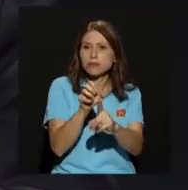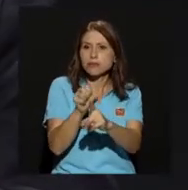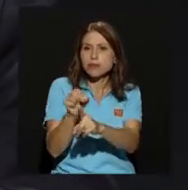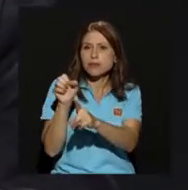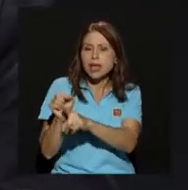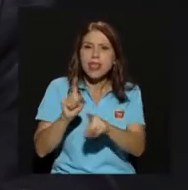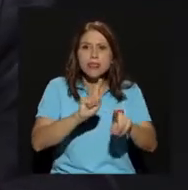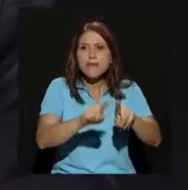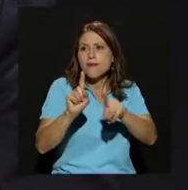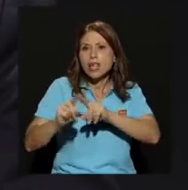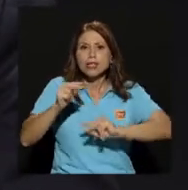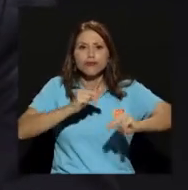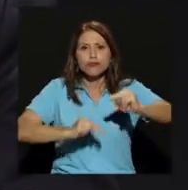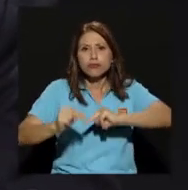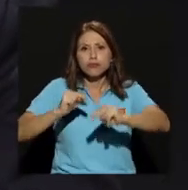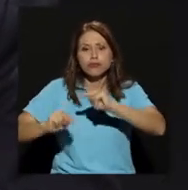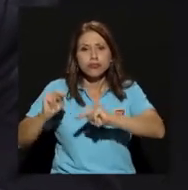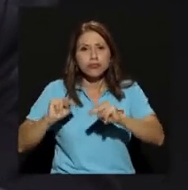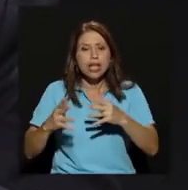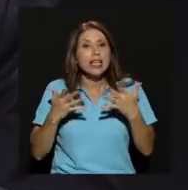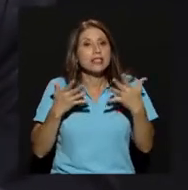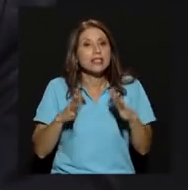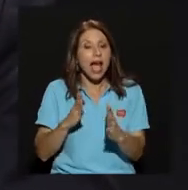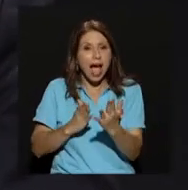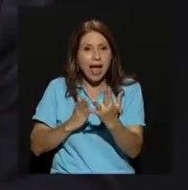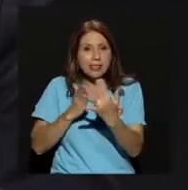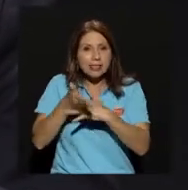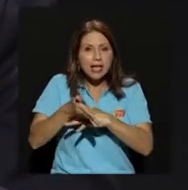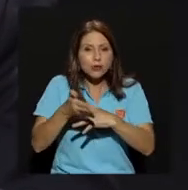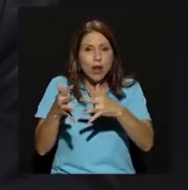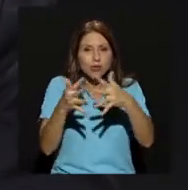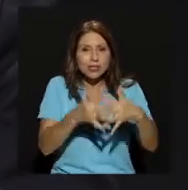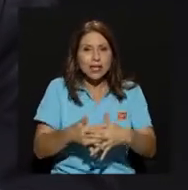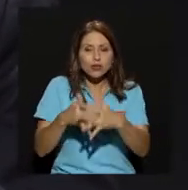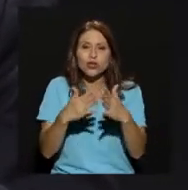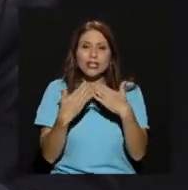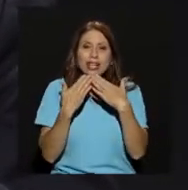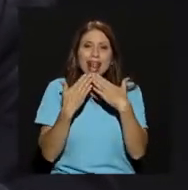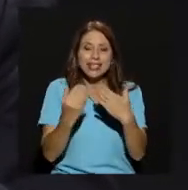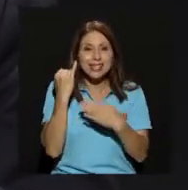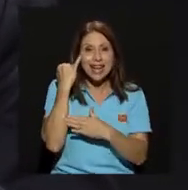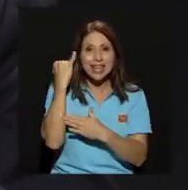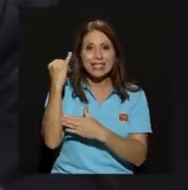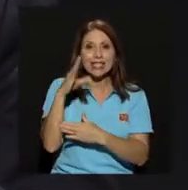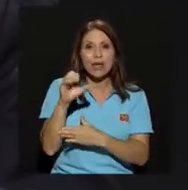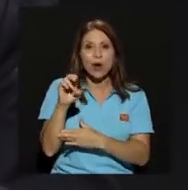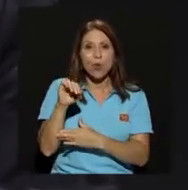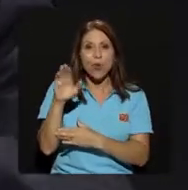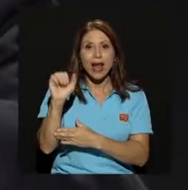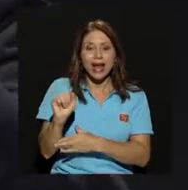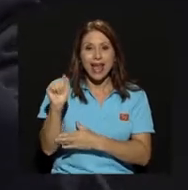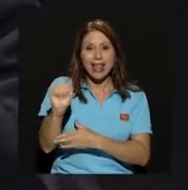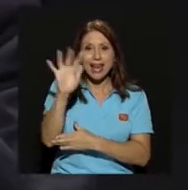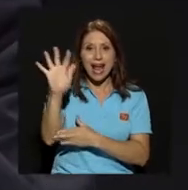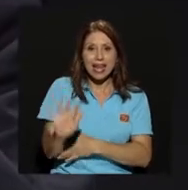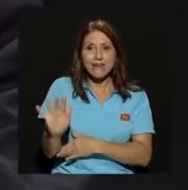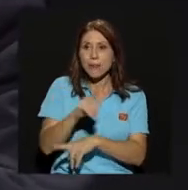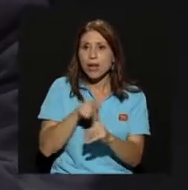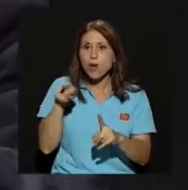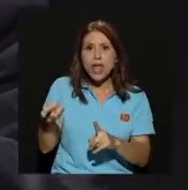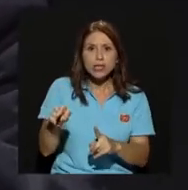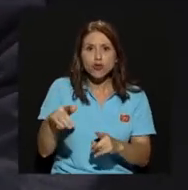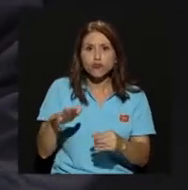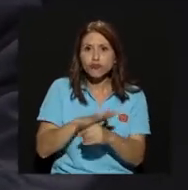teniendo acceso al mercado de los eeuu gracias a la iniciativa de la cuenca del caribe pero eso no es suficiente